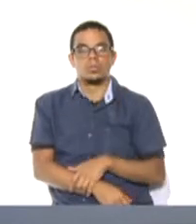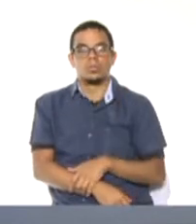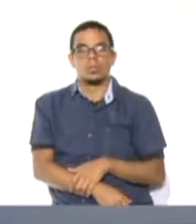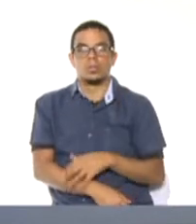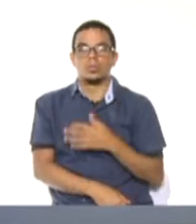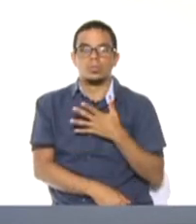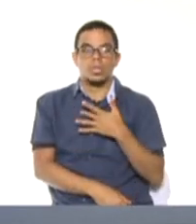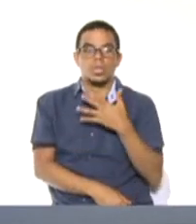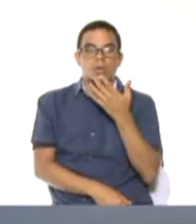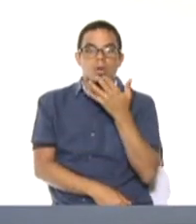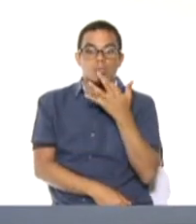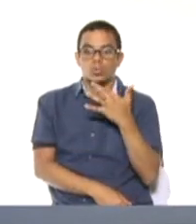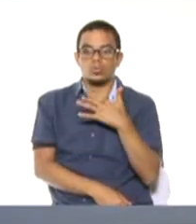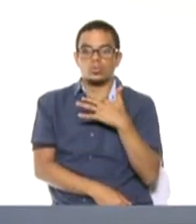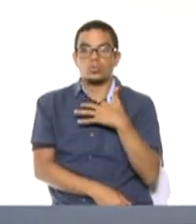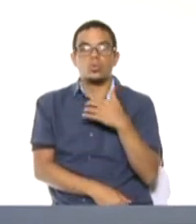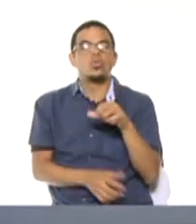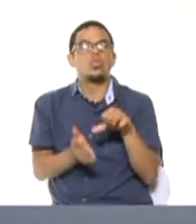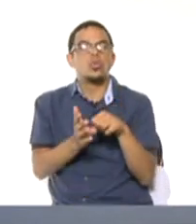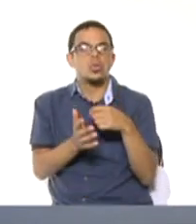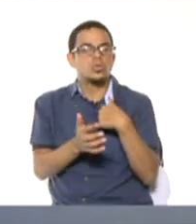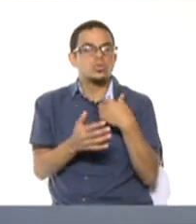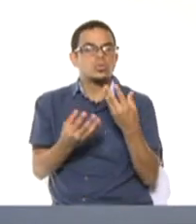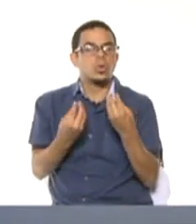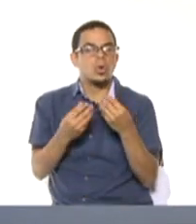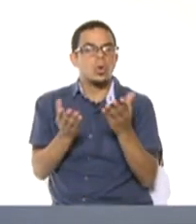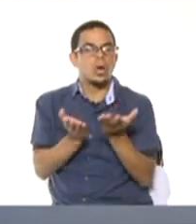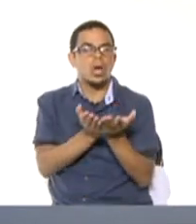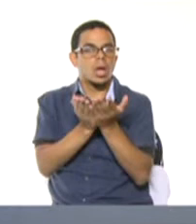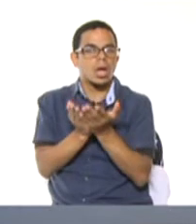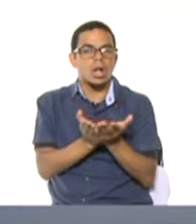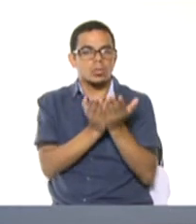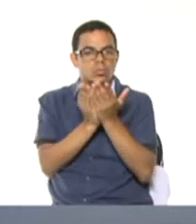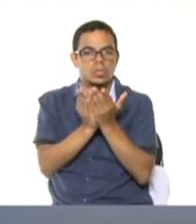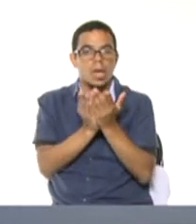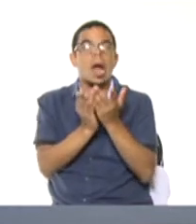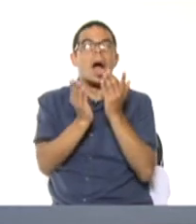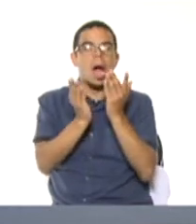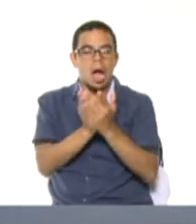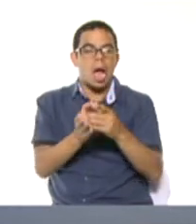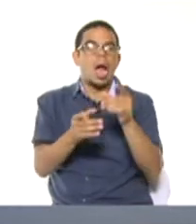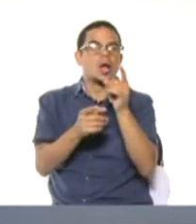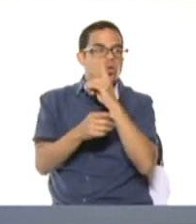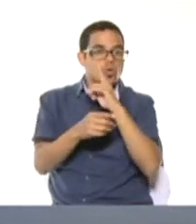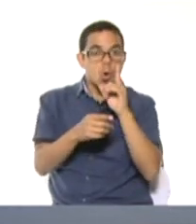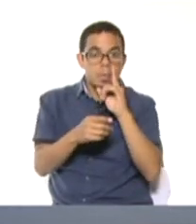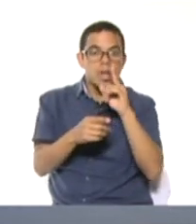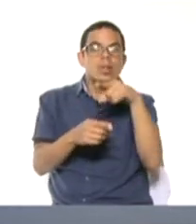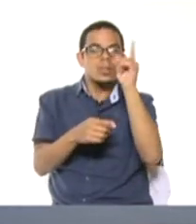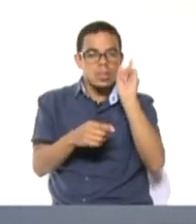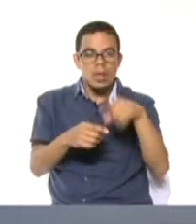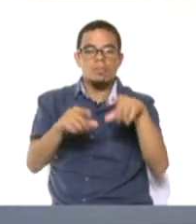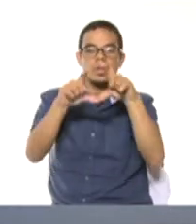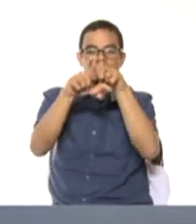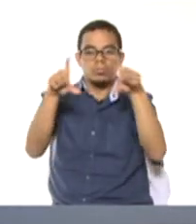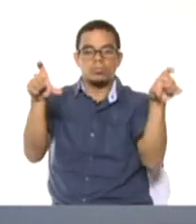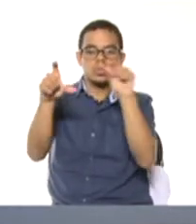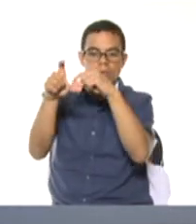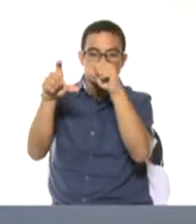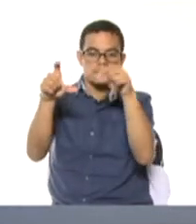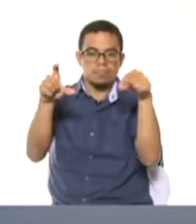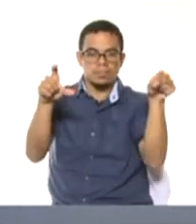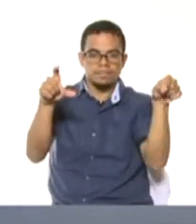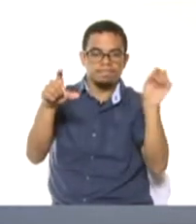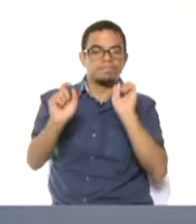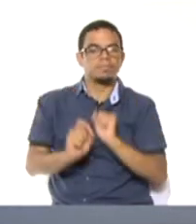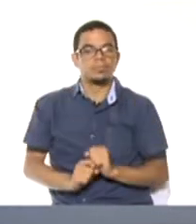José Gervasio Artigas, ¿verdad? Entonces, si nosotros hacemos un trabajo, debe llevar el nombre de la institución donde estamos. Aparte